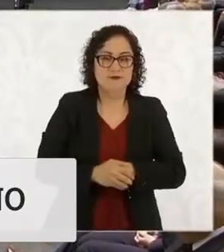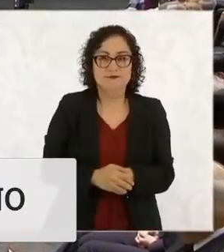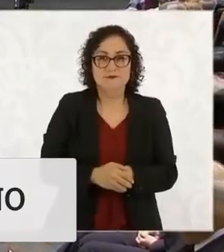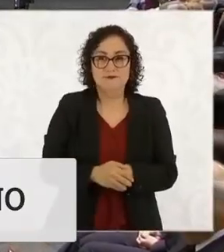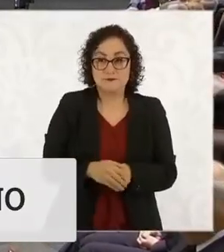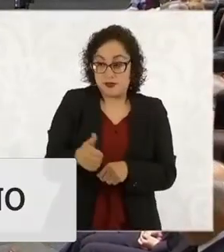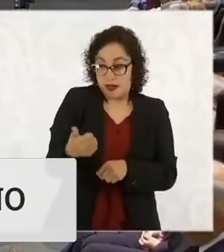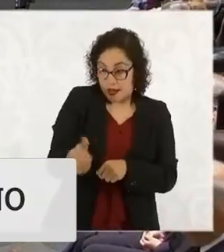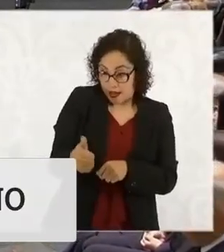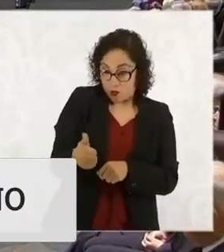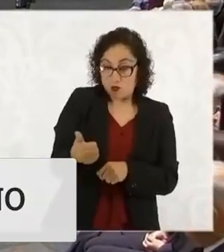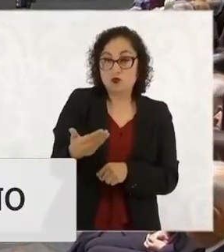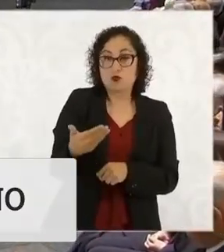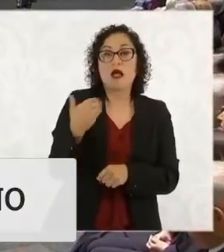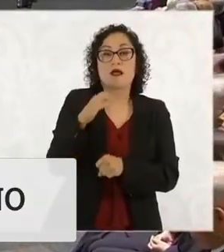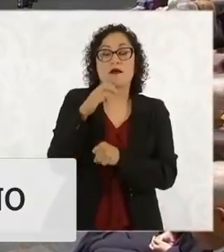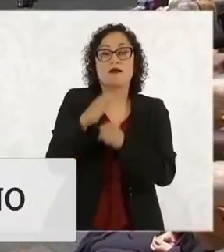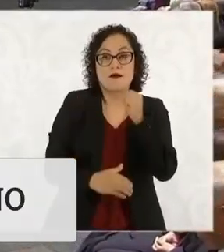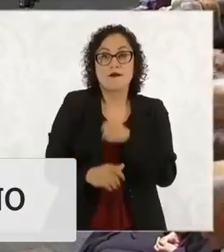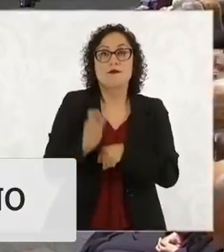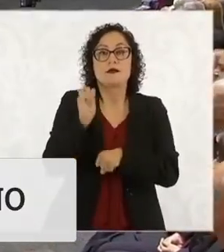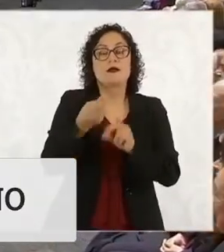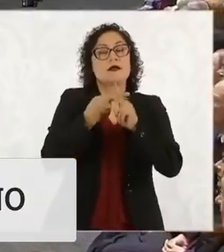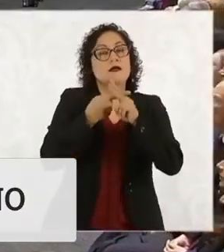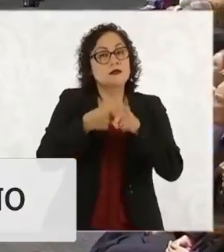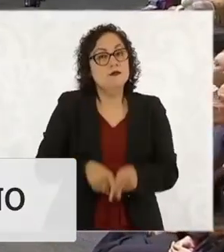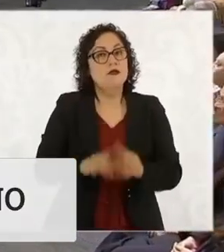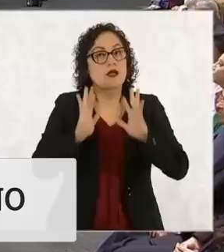agosto se ha iniciado la construcción de